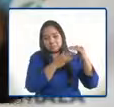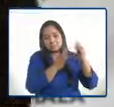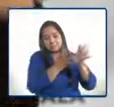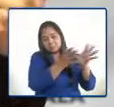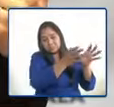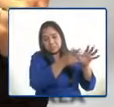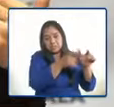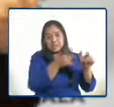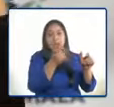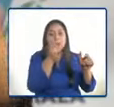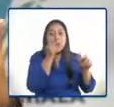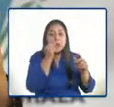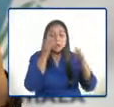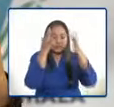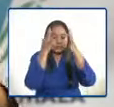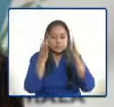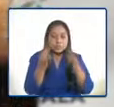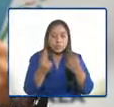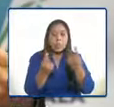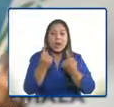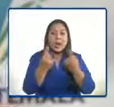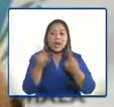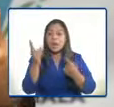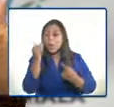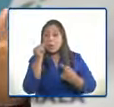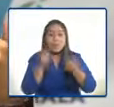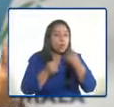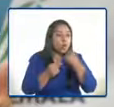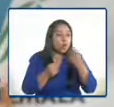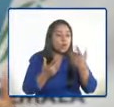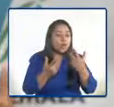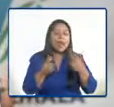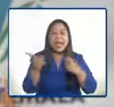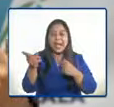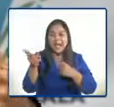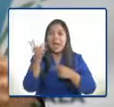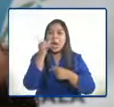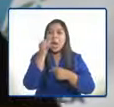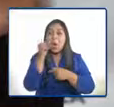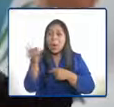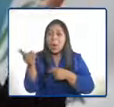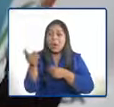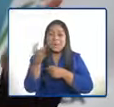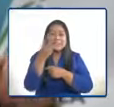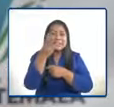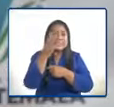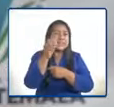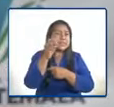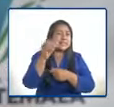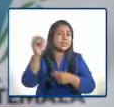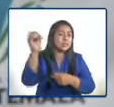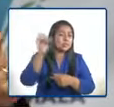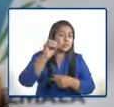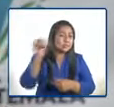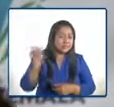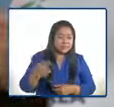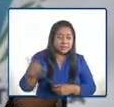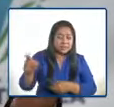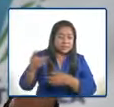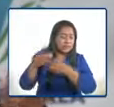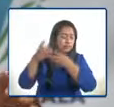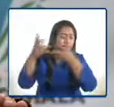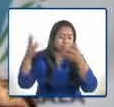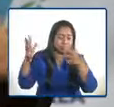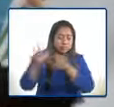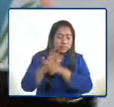cuando tomamos la decisión de entrarle con hombres, era porque existía un 300% en de hacinamiento en